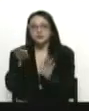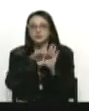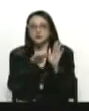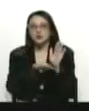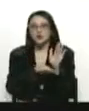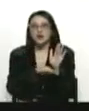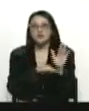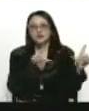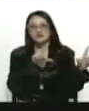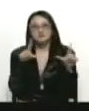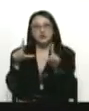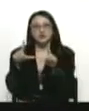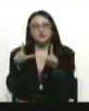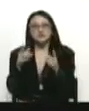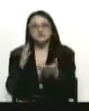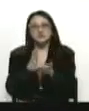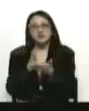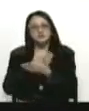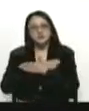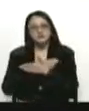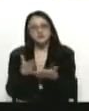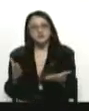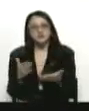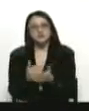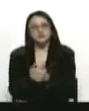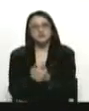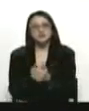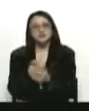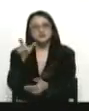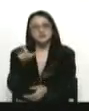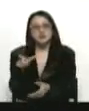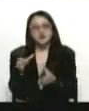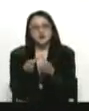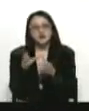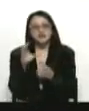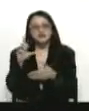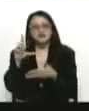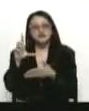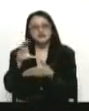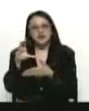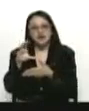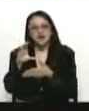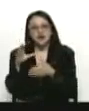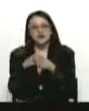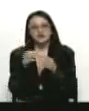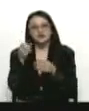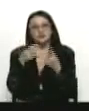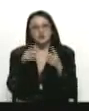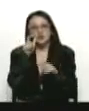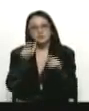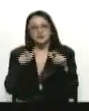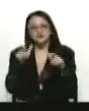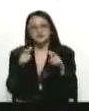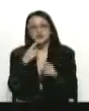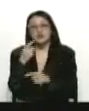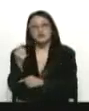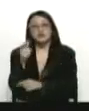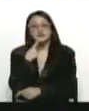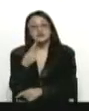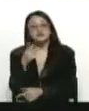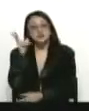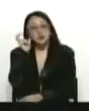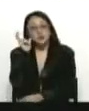La Pizarra, siempre a la orden, con Alfredo Serrano, la CELAC y toda la gente. Pues me dicen que nos están escuchando